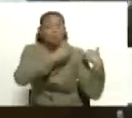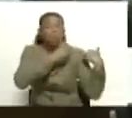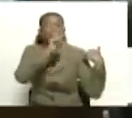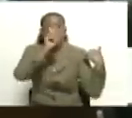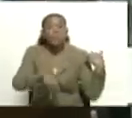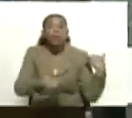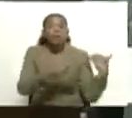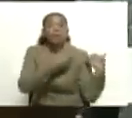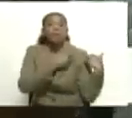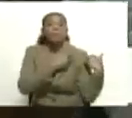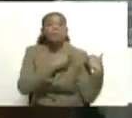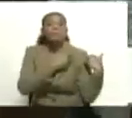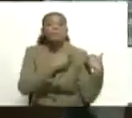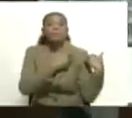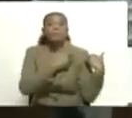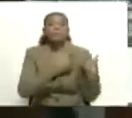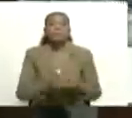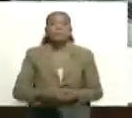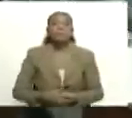responsabilidades.